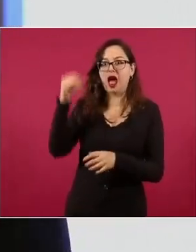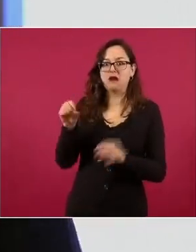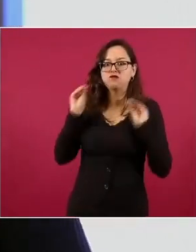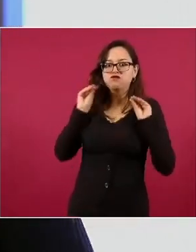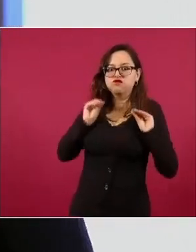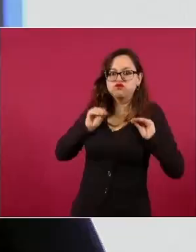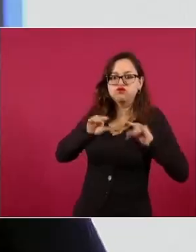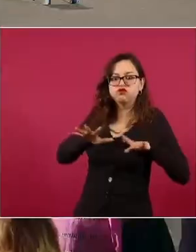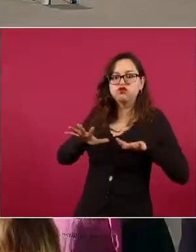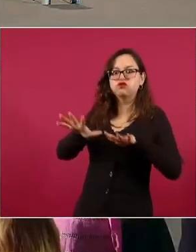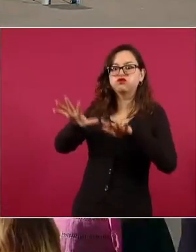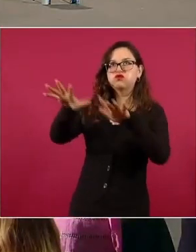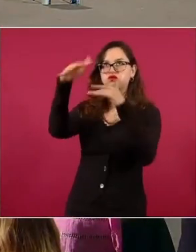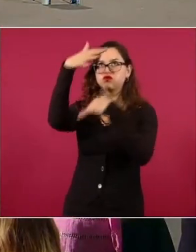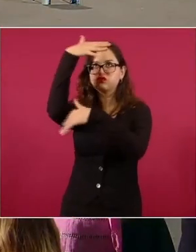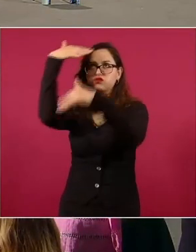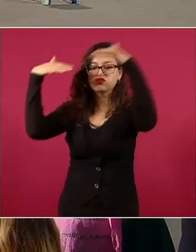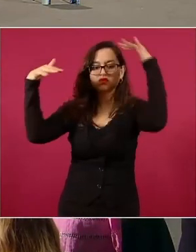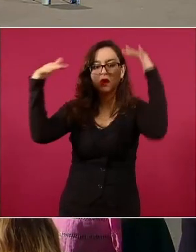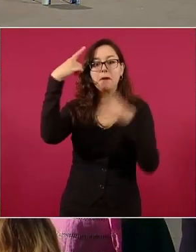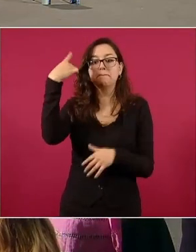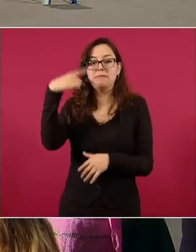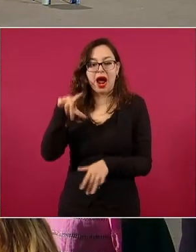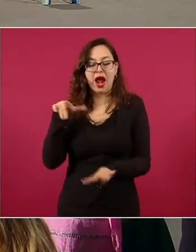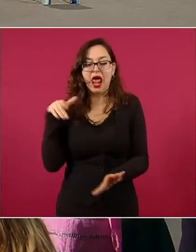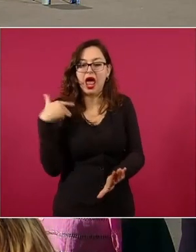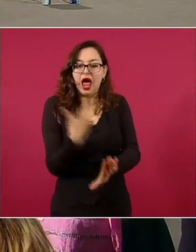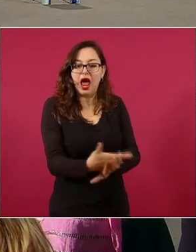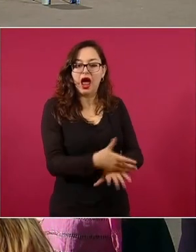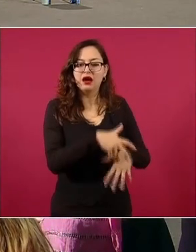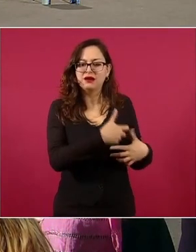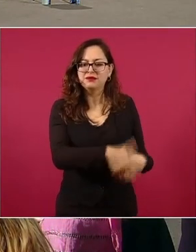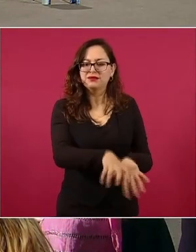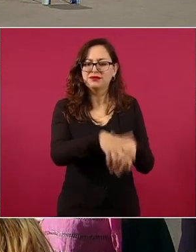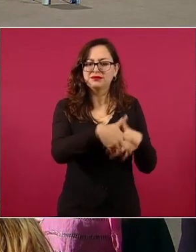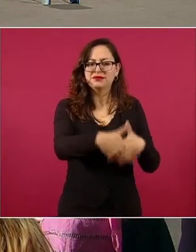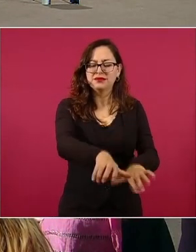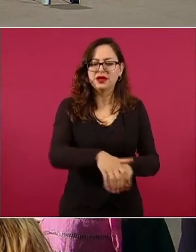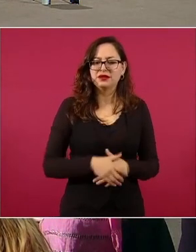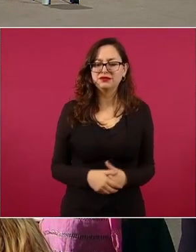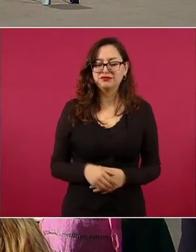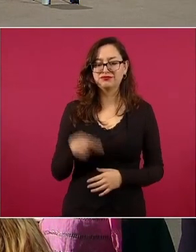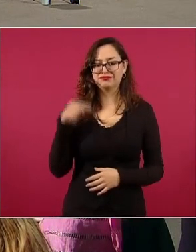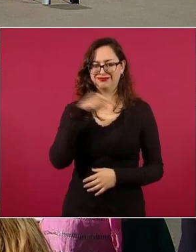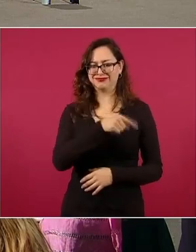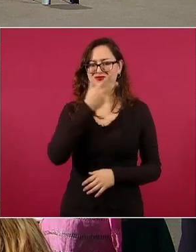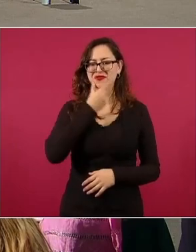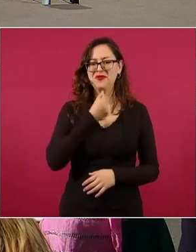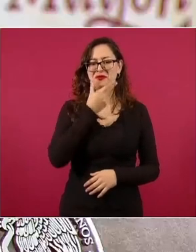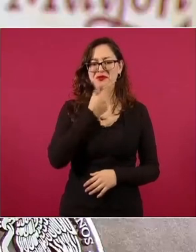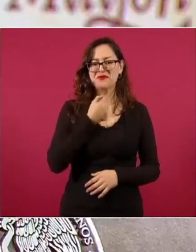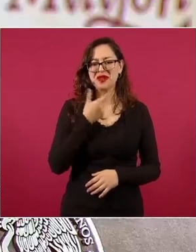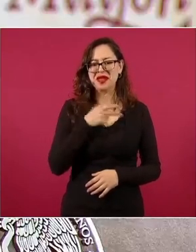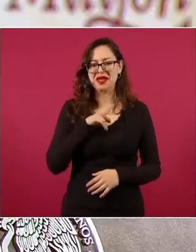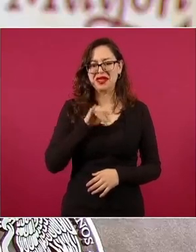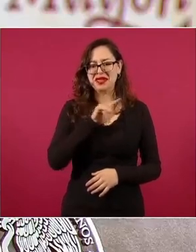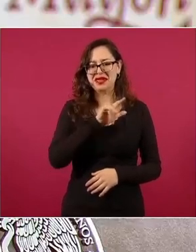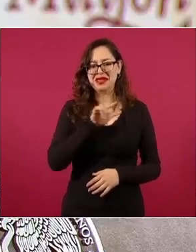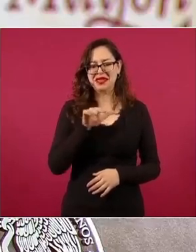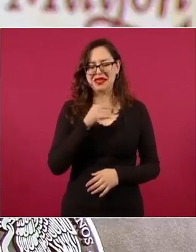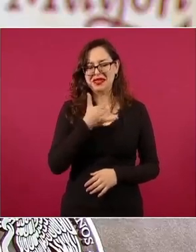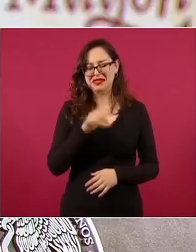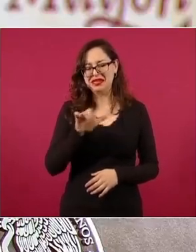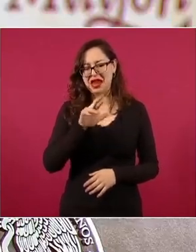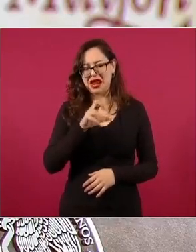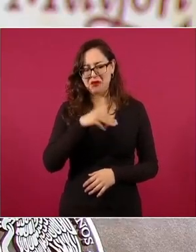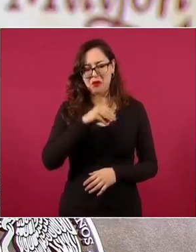Sesma, que él se presenta como empresario, analista político, experto en marketing político